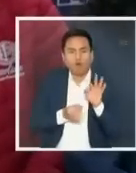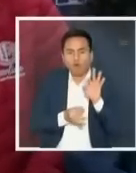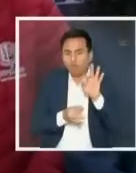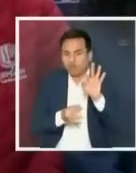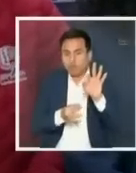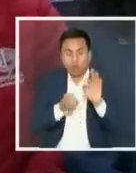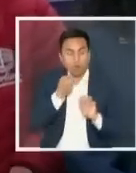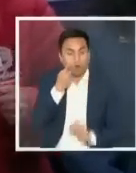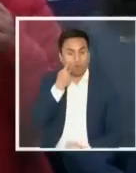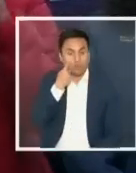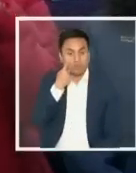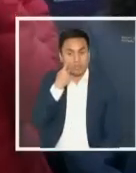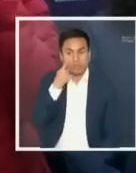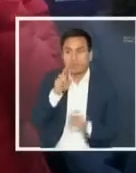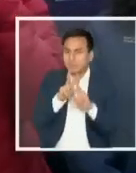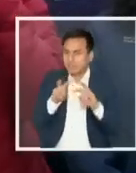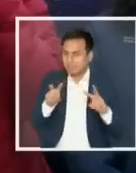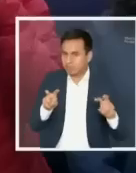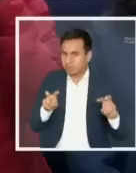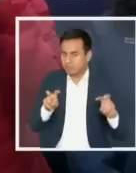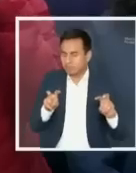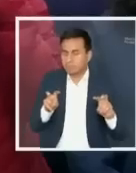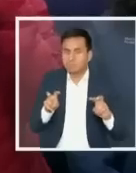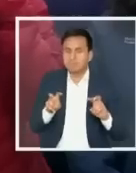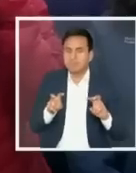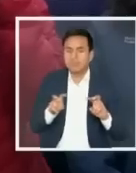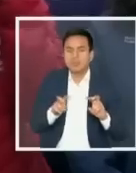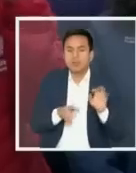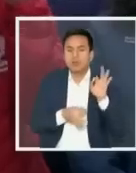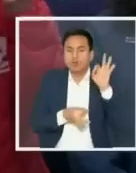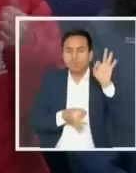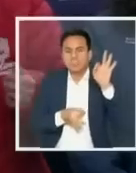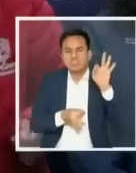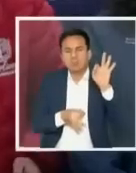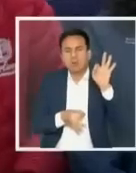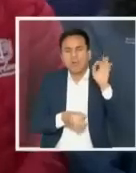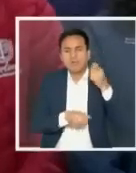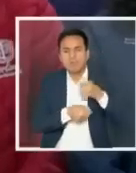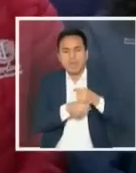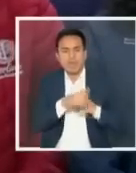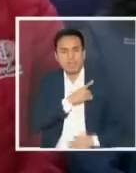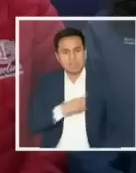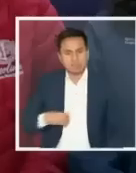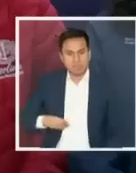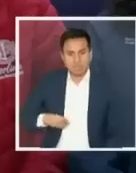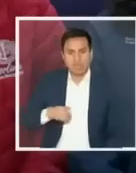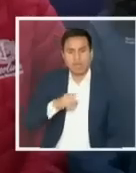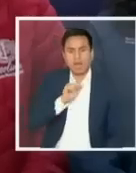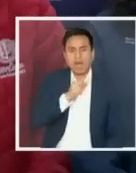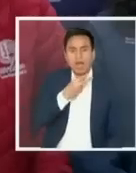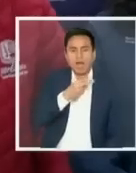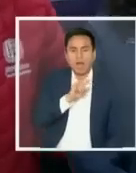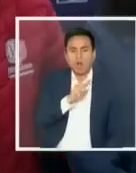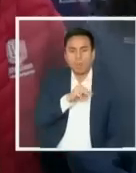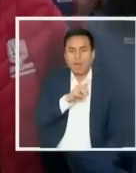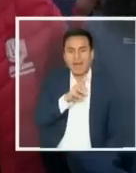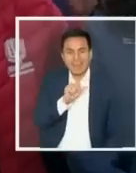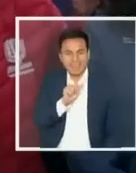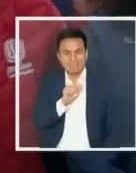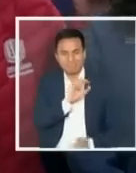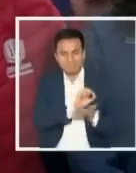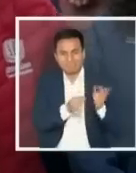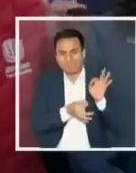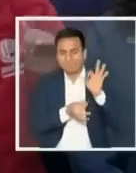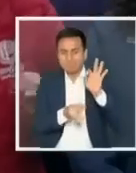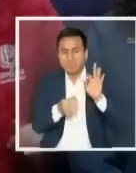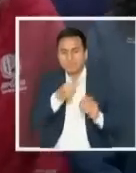diputada, y después cuando dice, pero... Cuando nos enteramos... Claro, y ahí cuando dice, cuando nos, se incluye. Se incluye. Y después dice, pero yo en